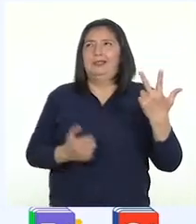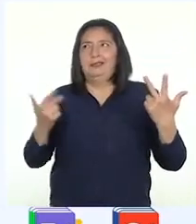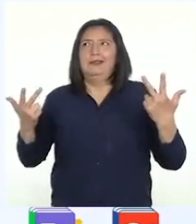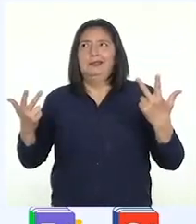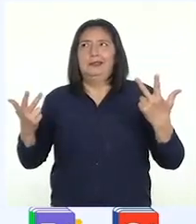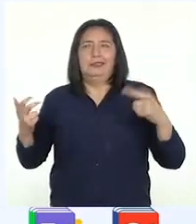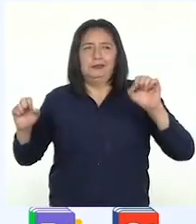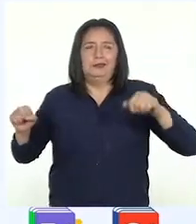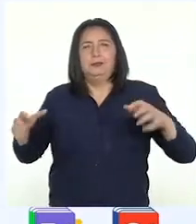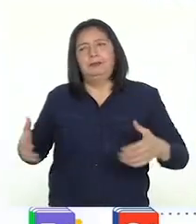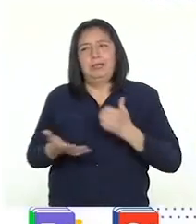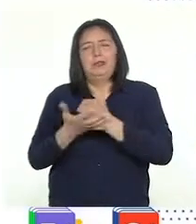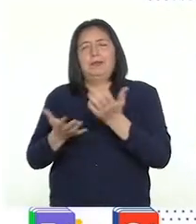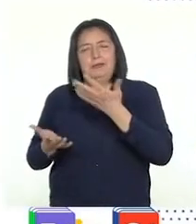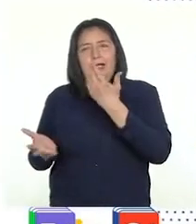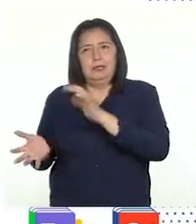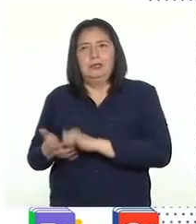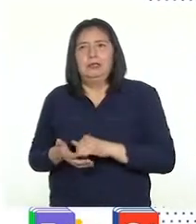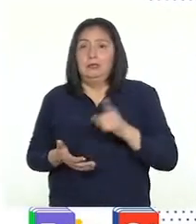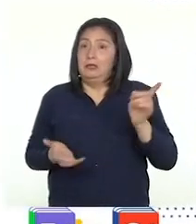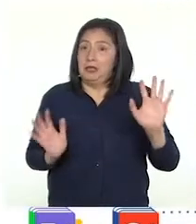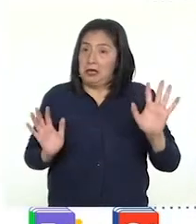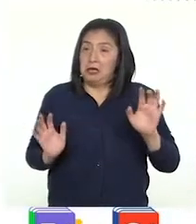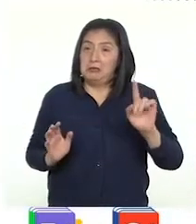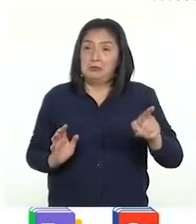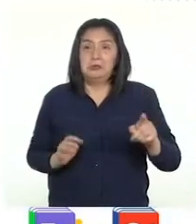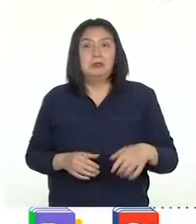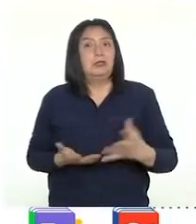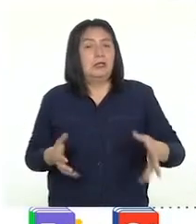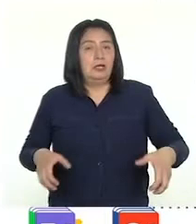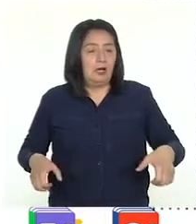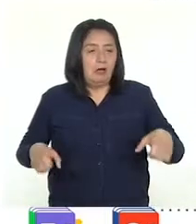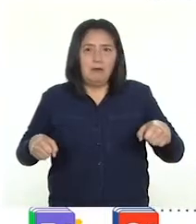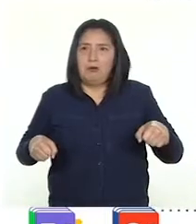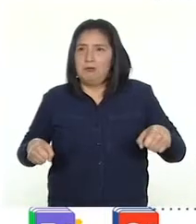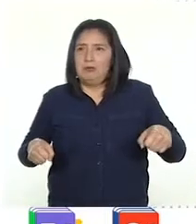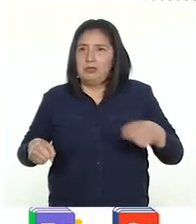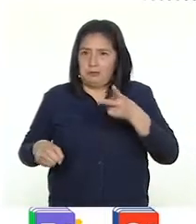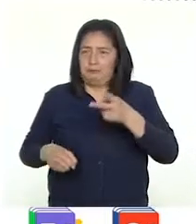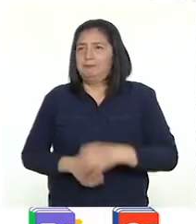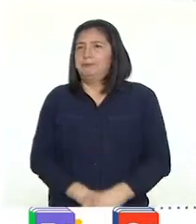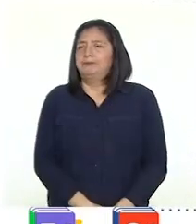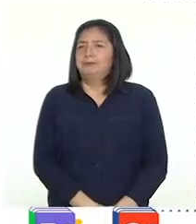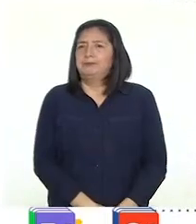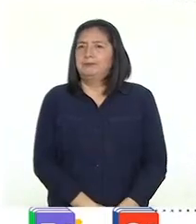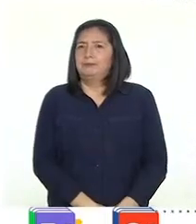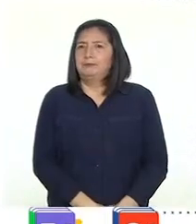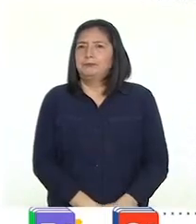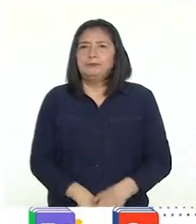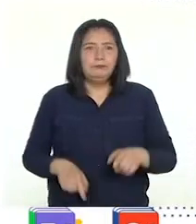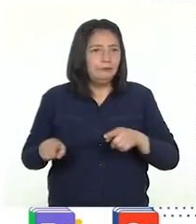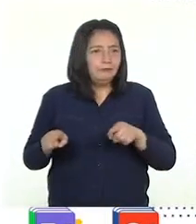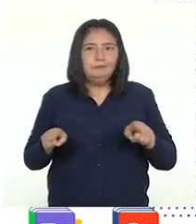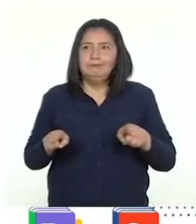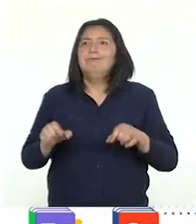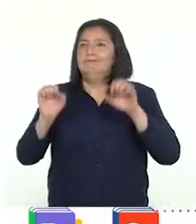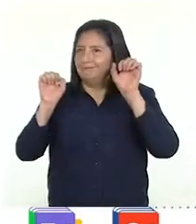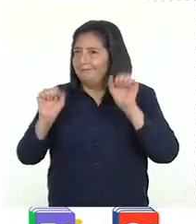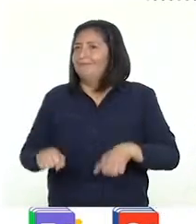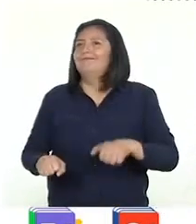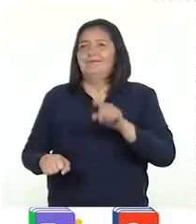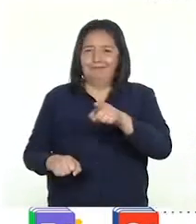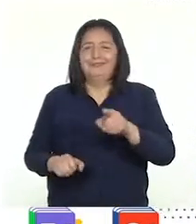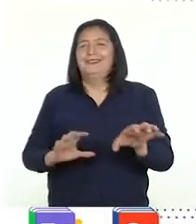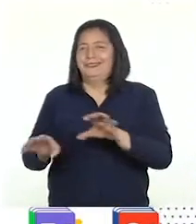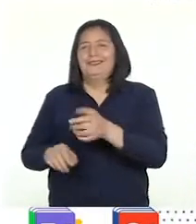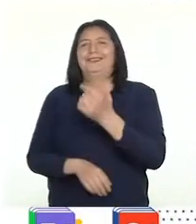cada bolsa para ayudarle un poco más. En ese caso, las bolsas quedarían así. Y eso fue exactamente